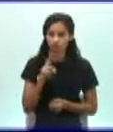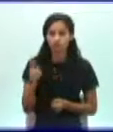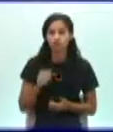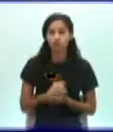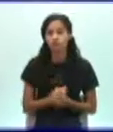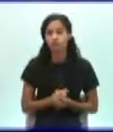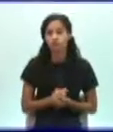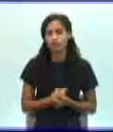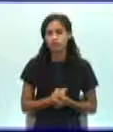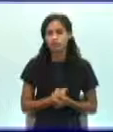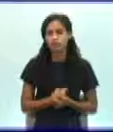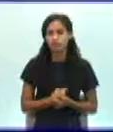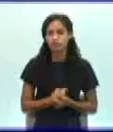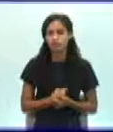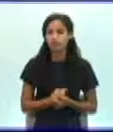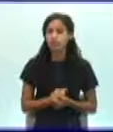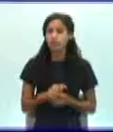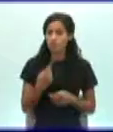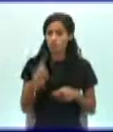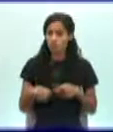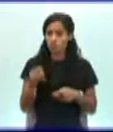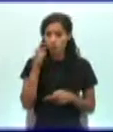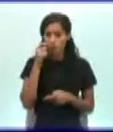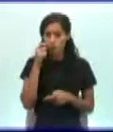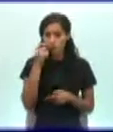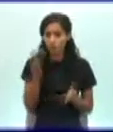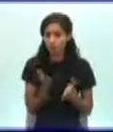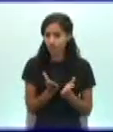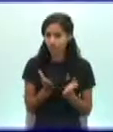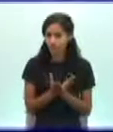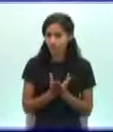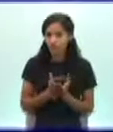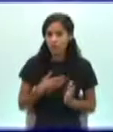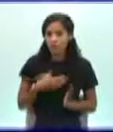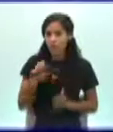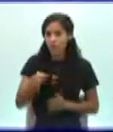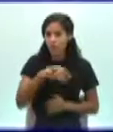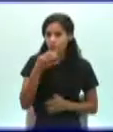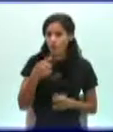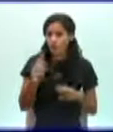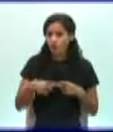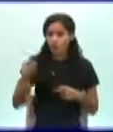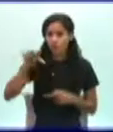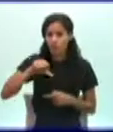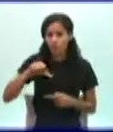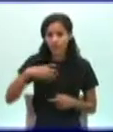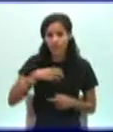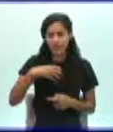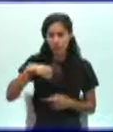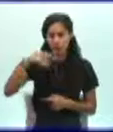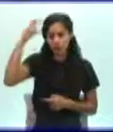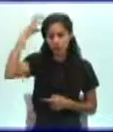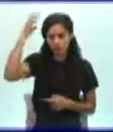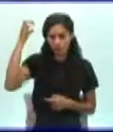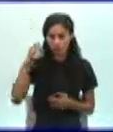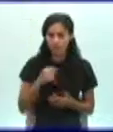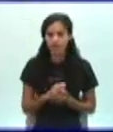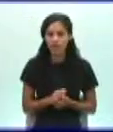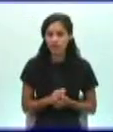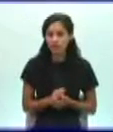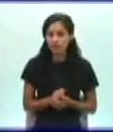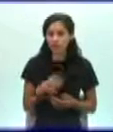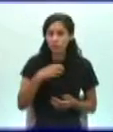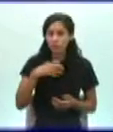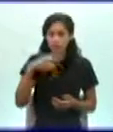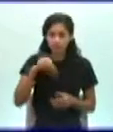Chivas, como estudiante de Derecho, denunció los males de la República, delegado de la Asamblea